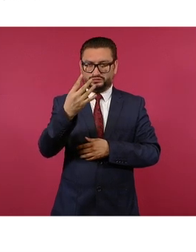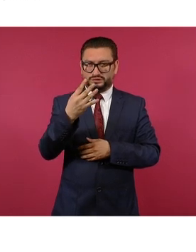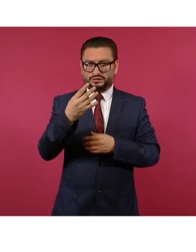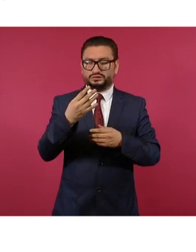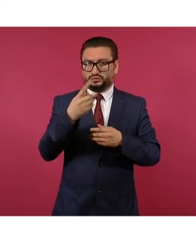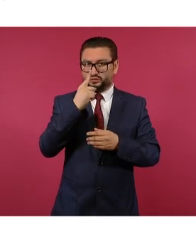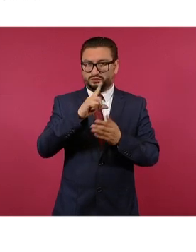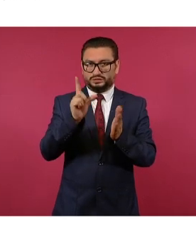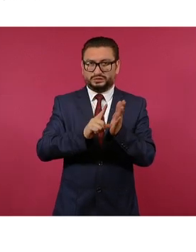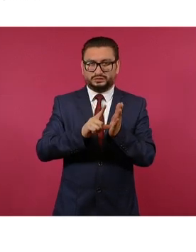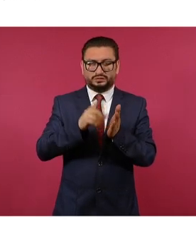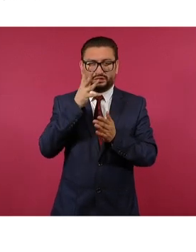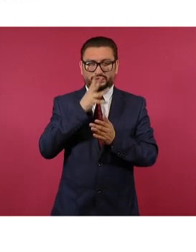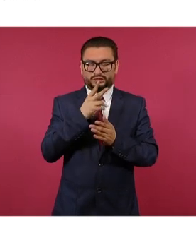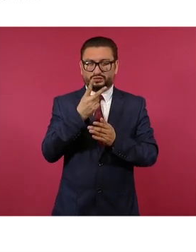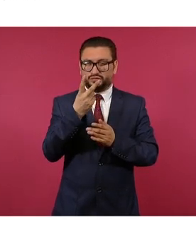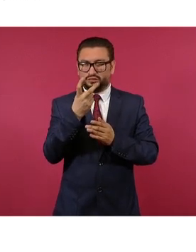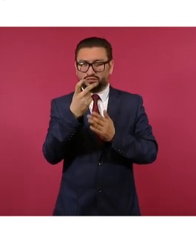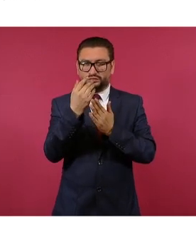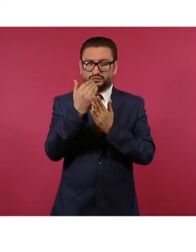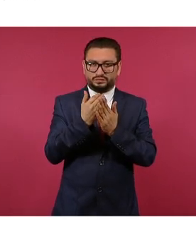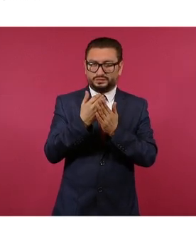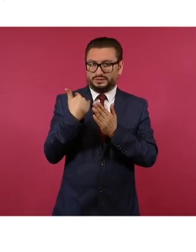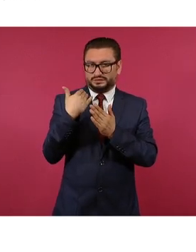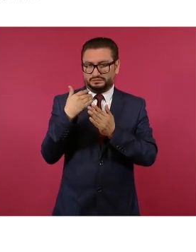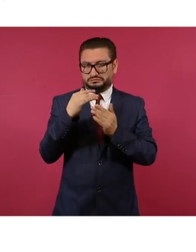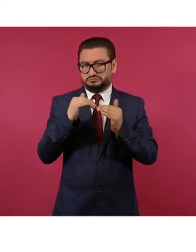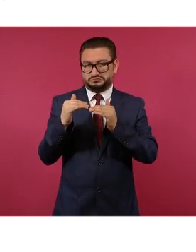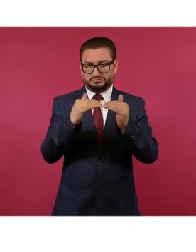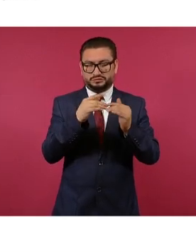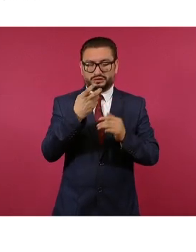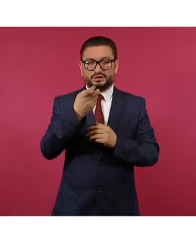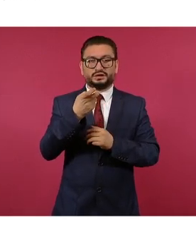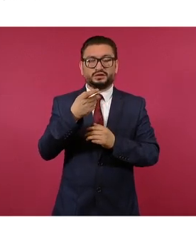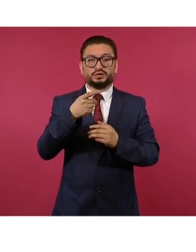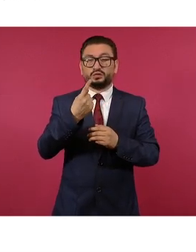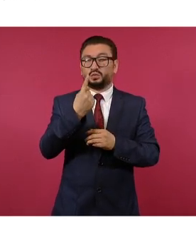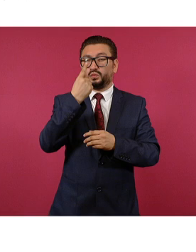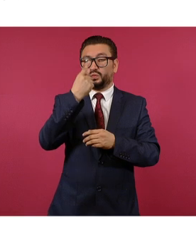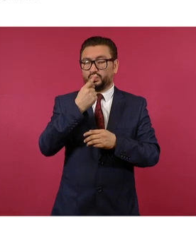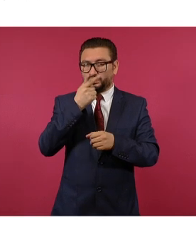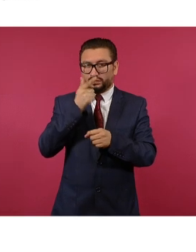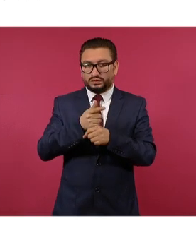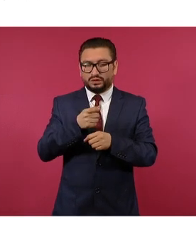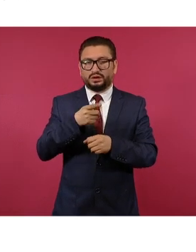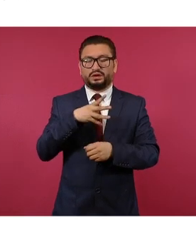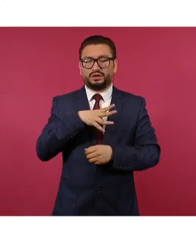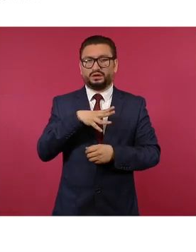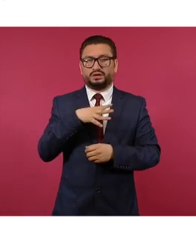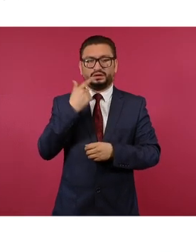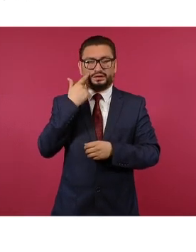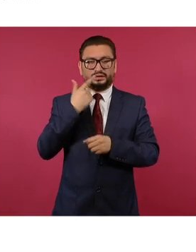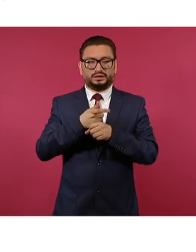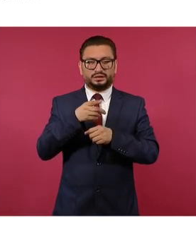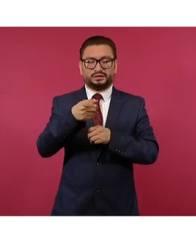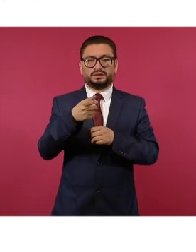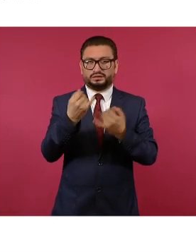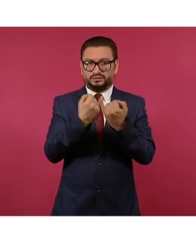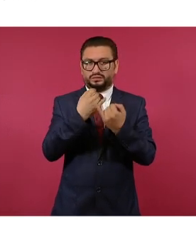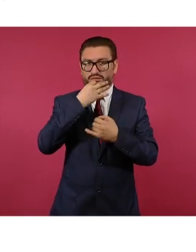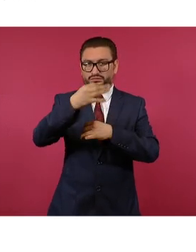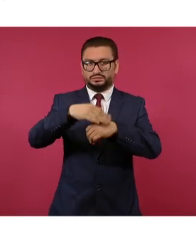$21.64 el litro, casi 2 pesos debajo del promedio que les acabo de mencionar. Y un caso muy particular, también vale la pena